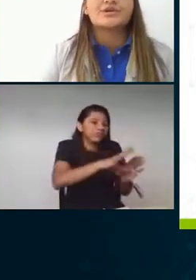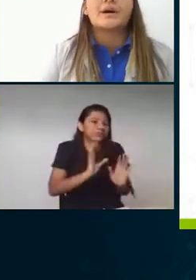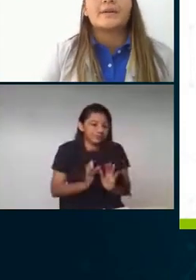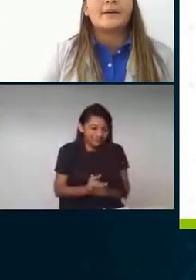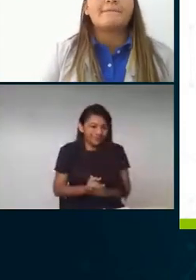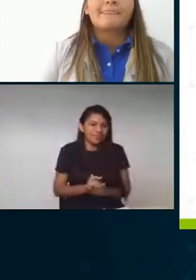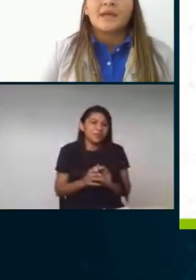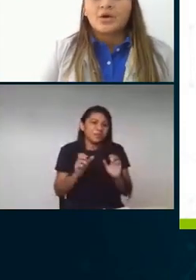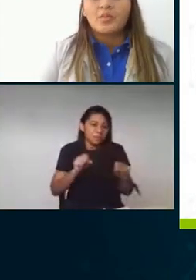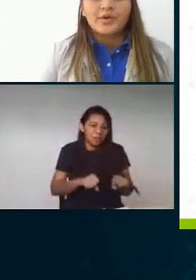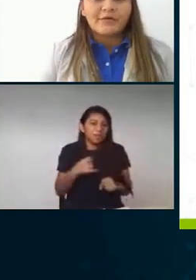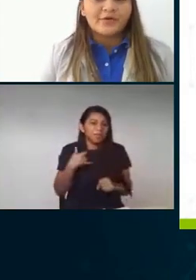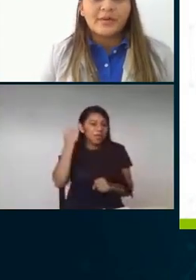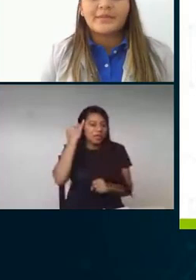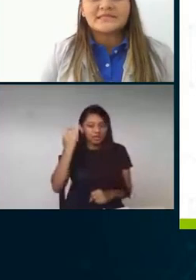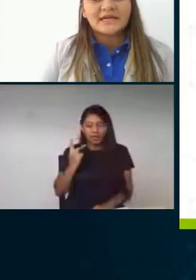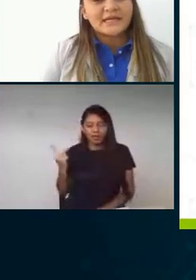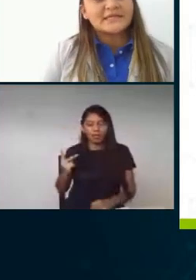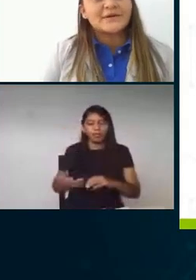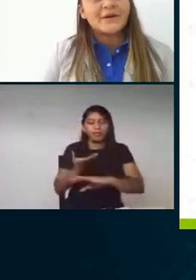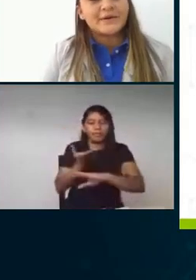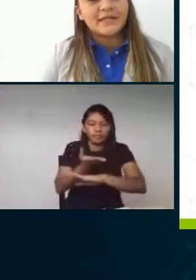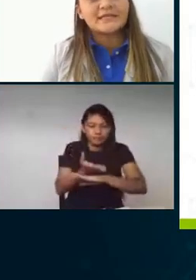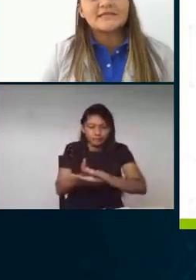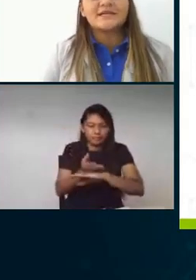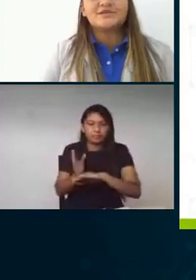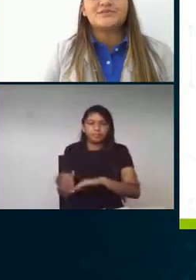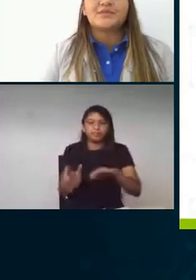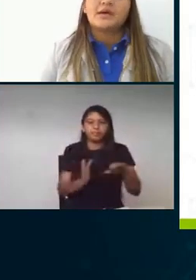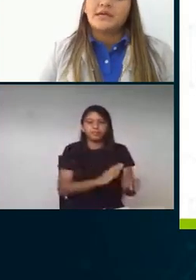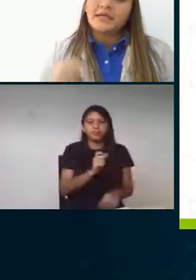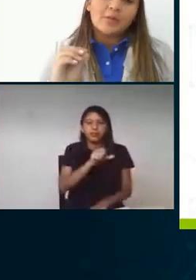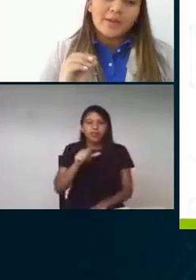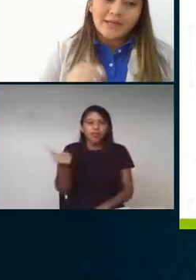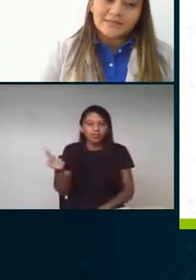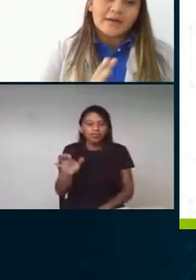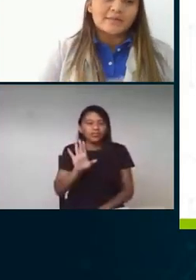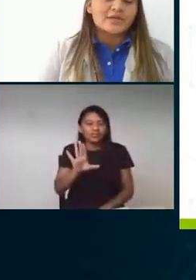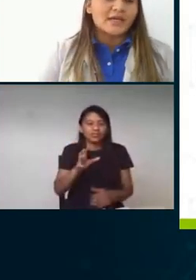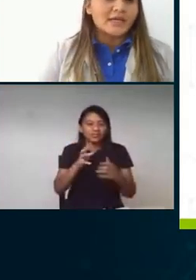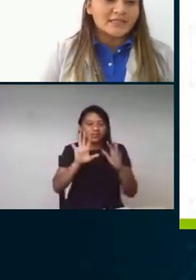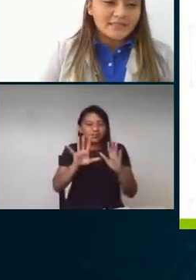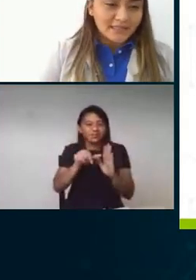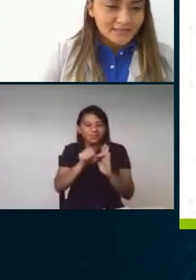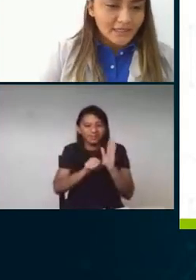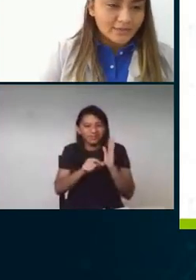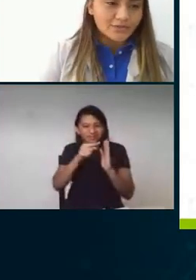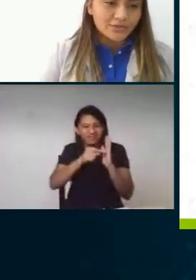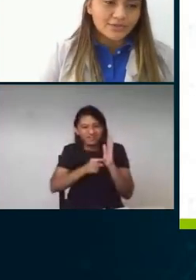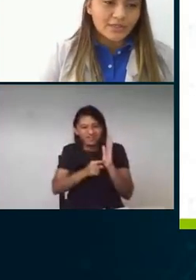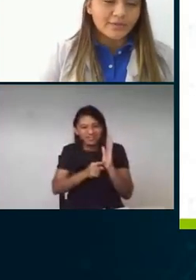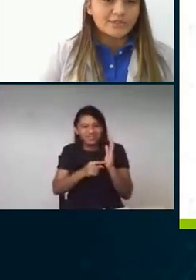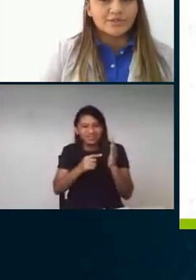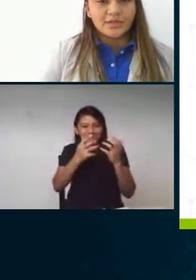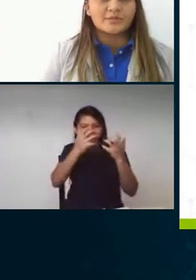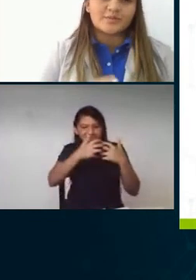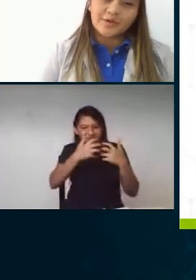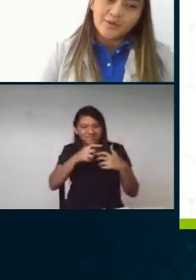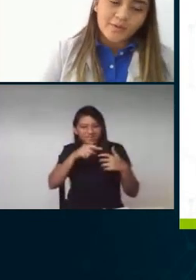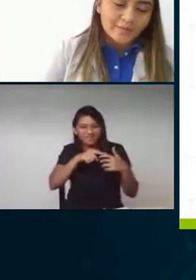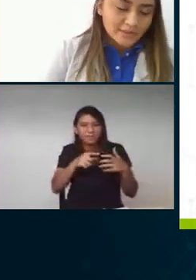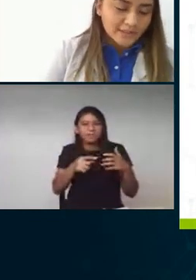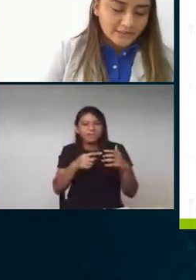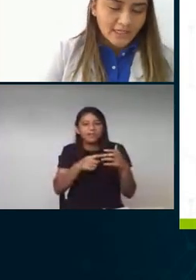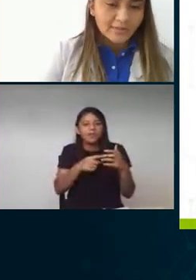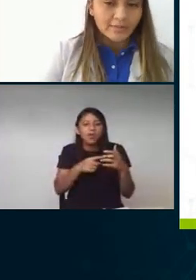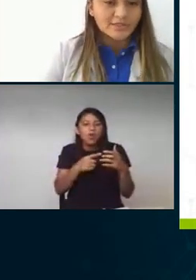nos mostraba como una forma más creativa de ver el diseño y lo plasmamos ahí. Así iniciamos nosotros el proyecto. Dijimos,